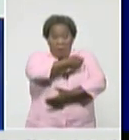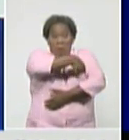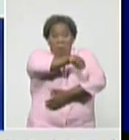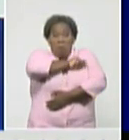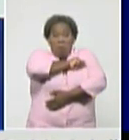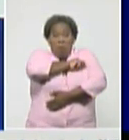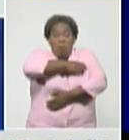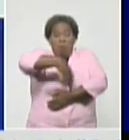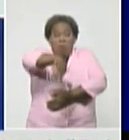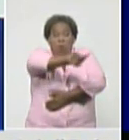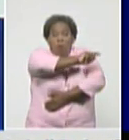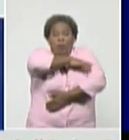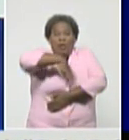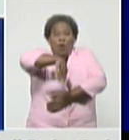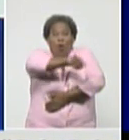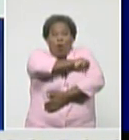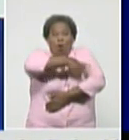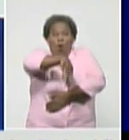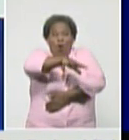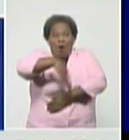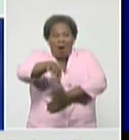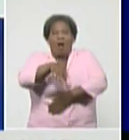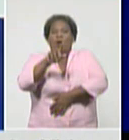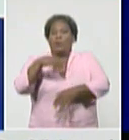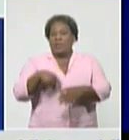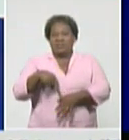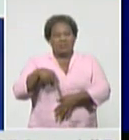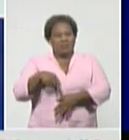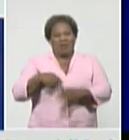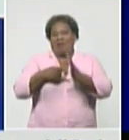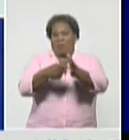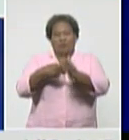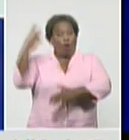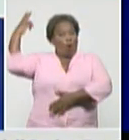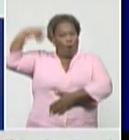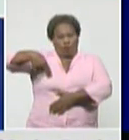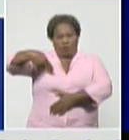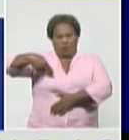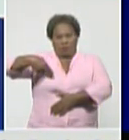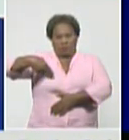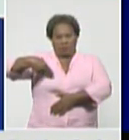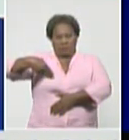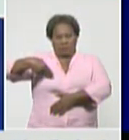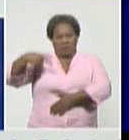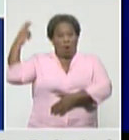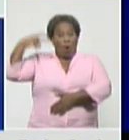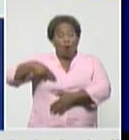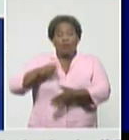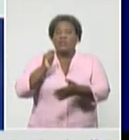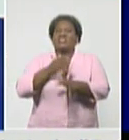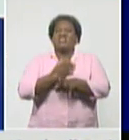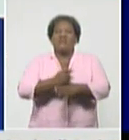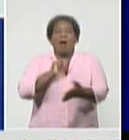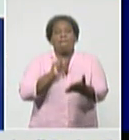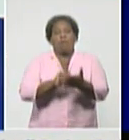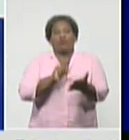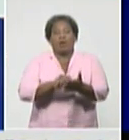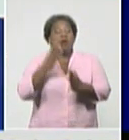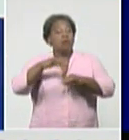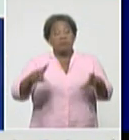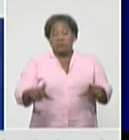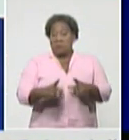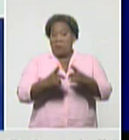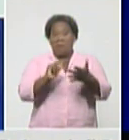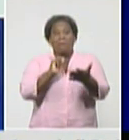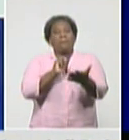no es una recomendación. Y como es natural, cuando es orden lleva siempre multa, medidas que evitar